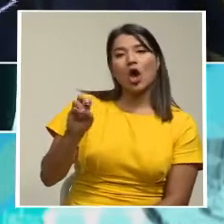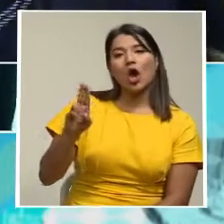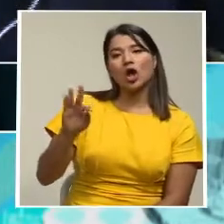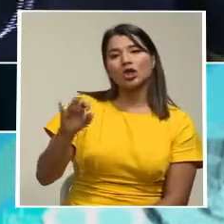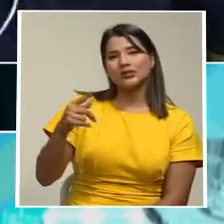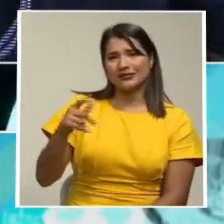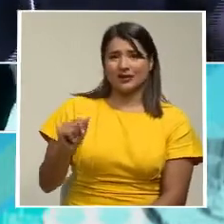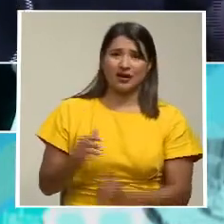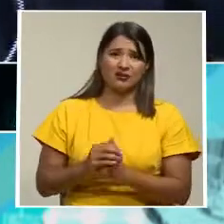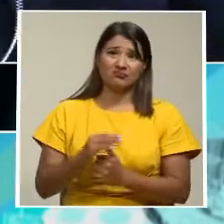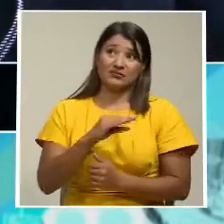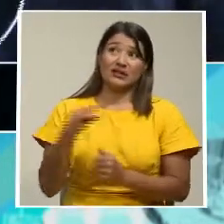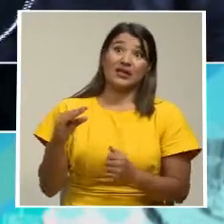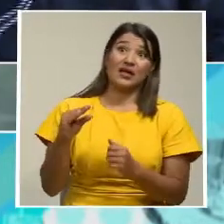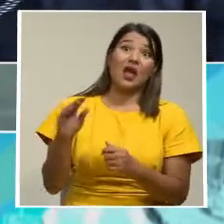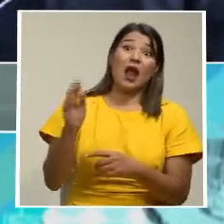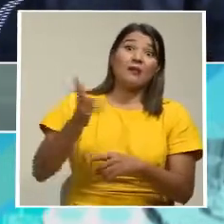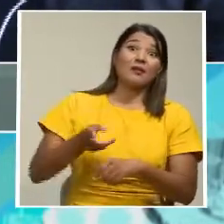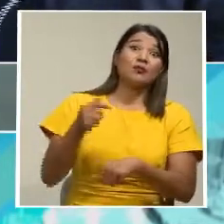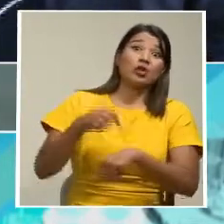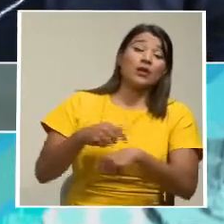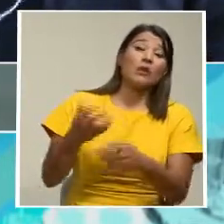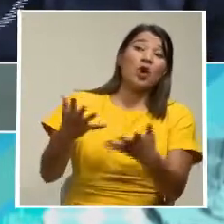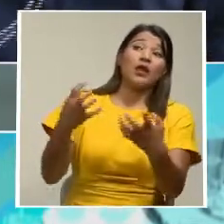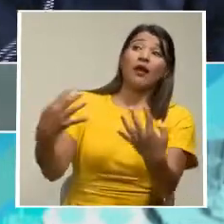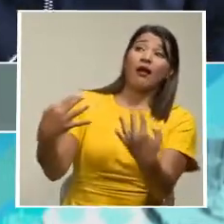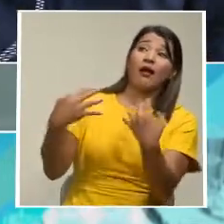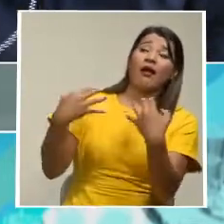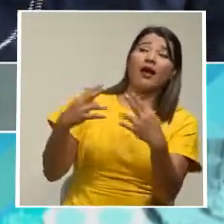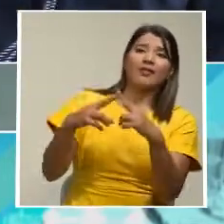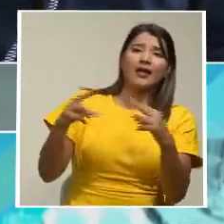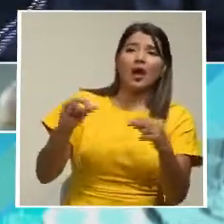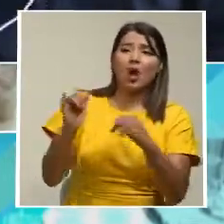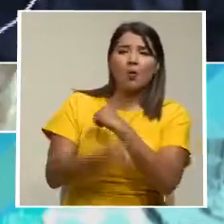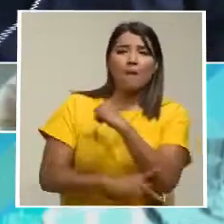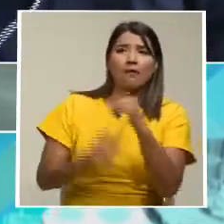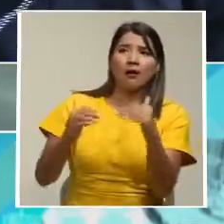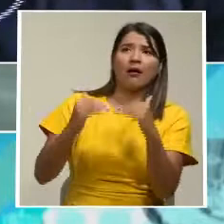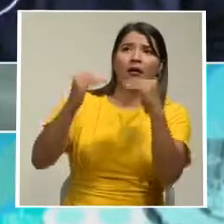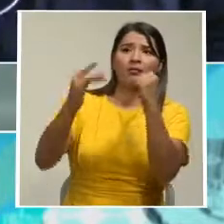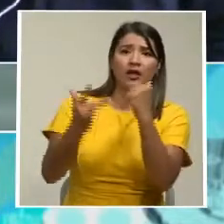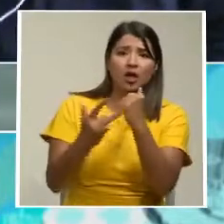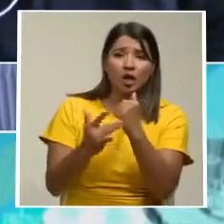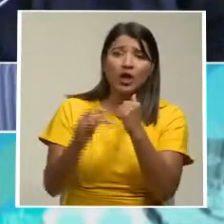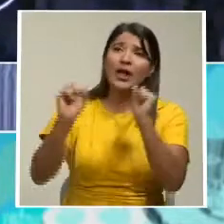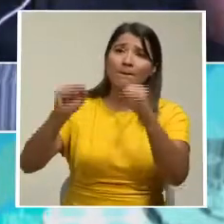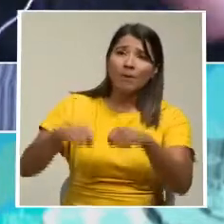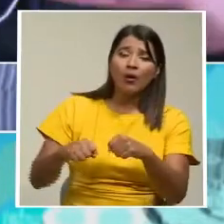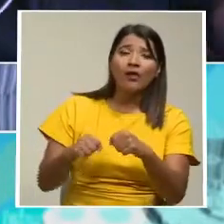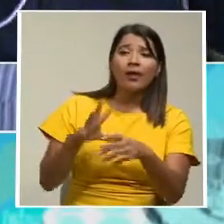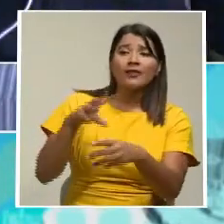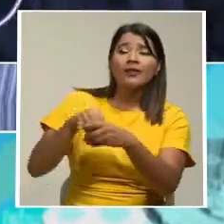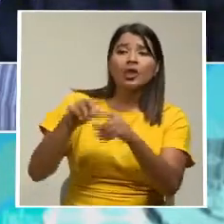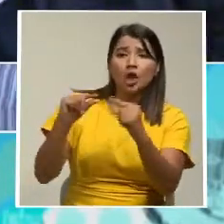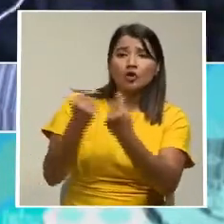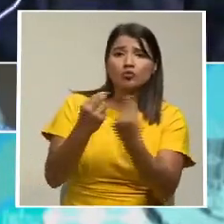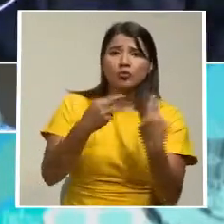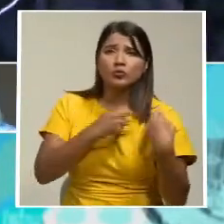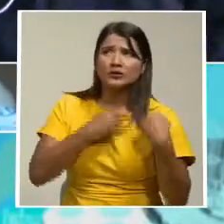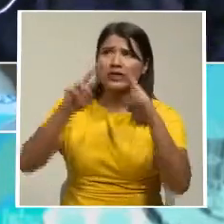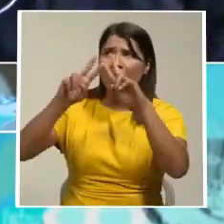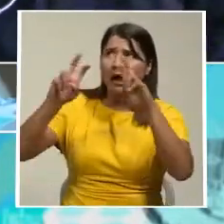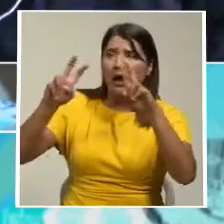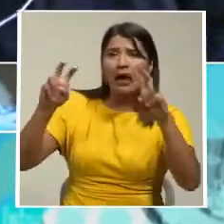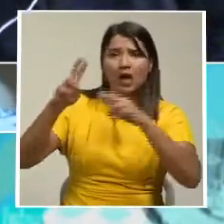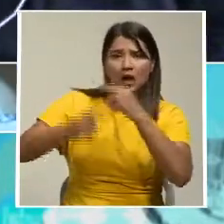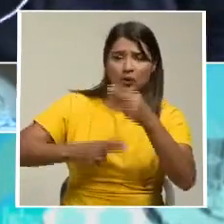de tecnología de punta, ¿no? Al crear su lunática ley para explorar el espacio. El Banco Mundial